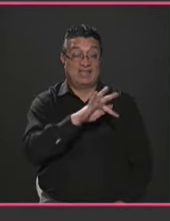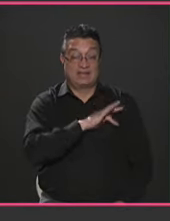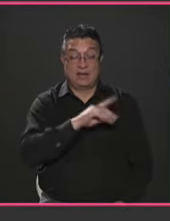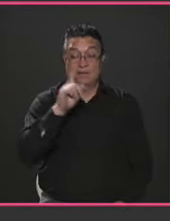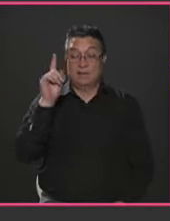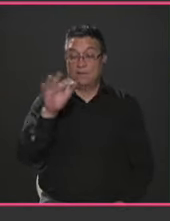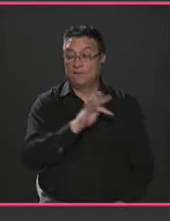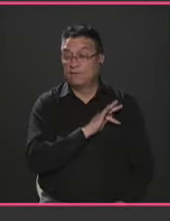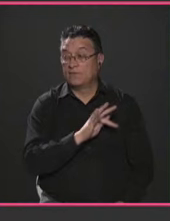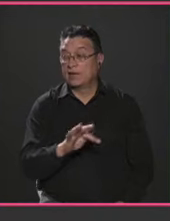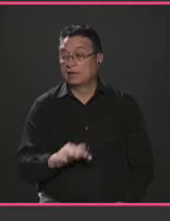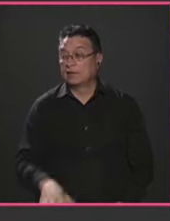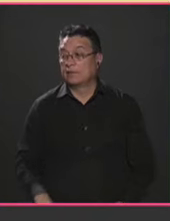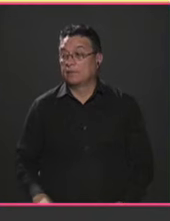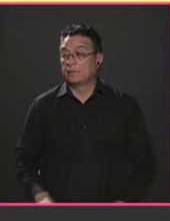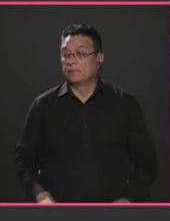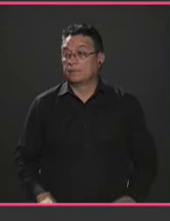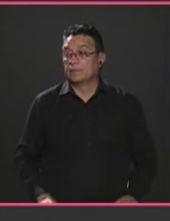Francia